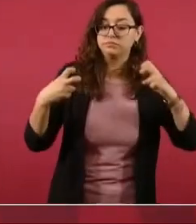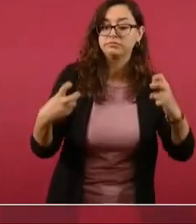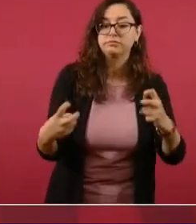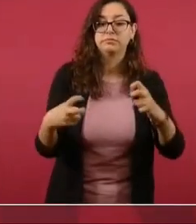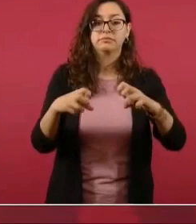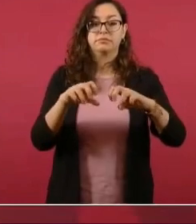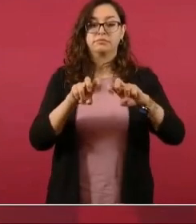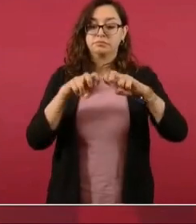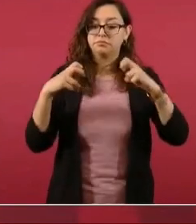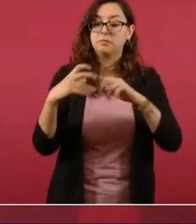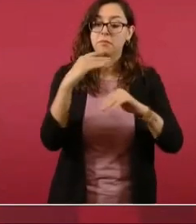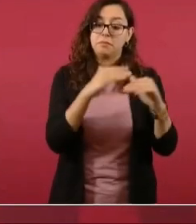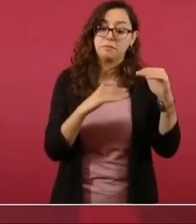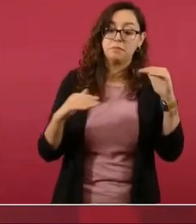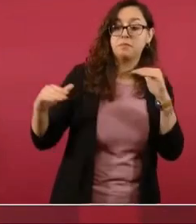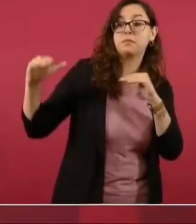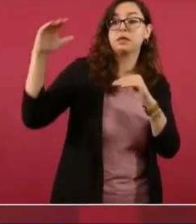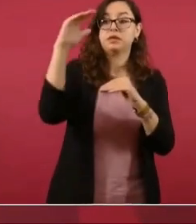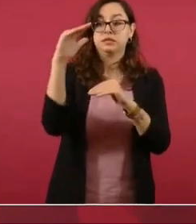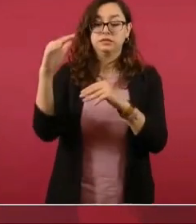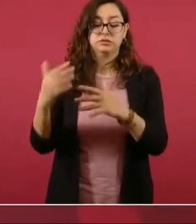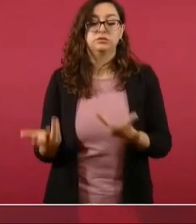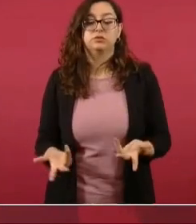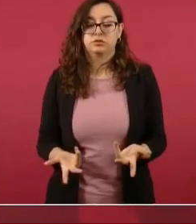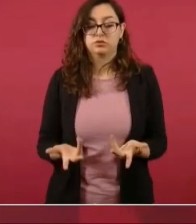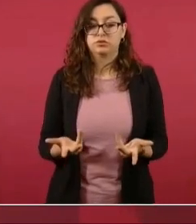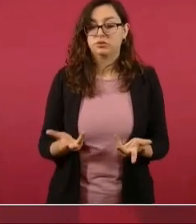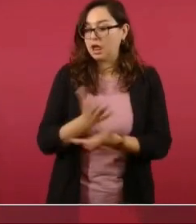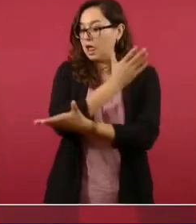porque en México